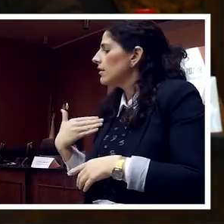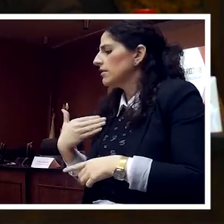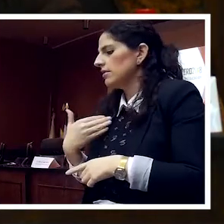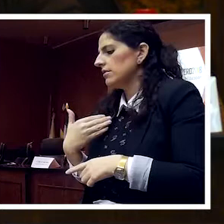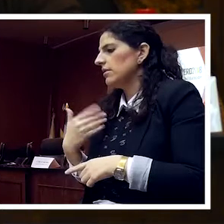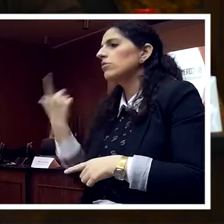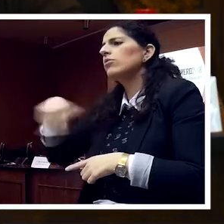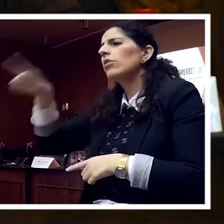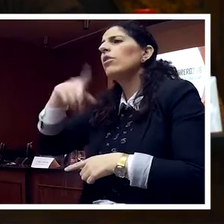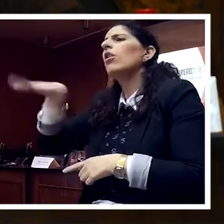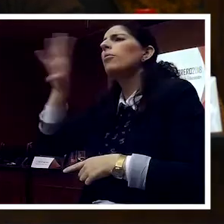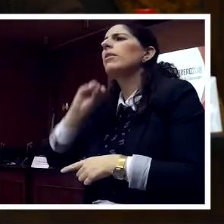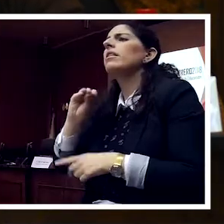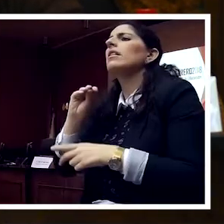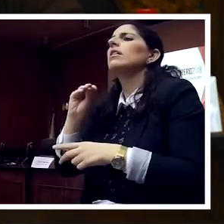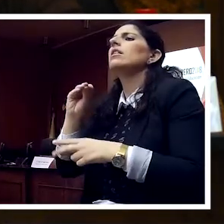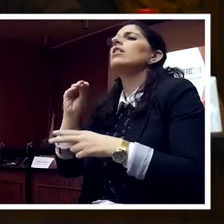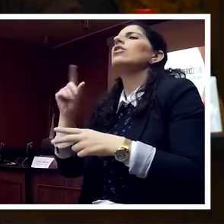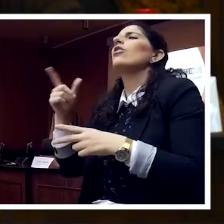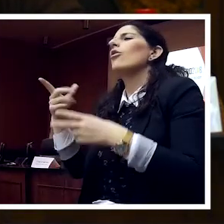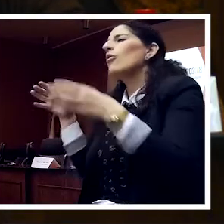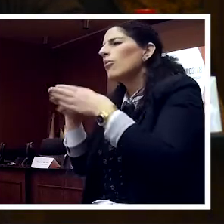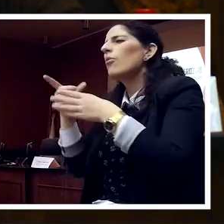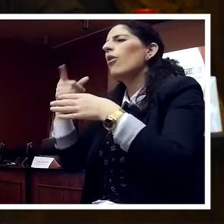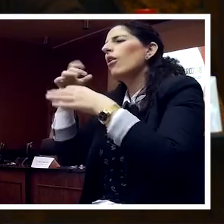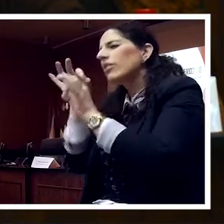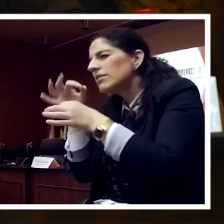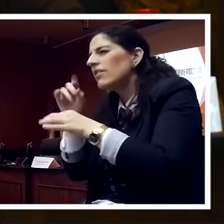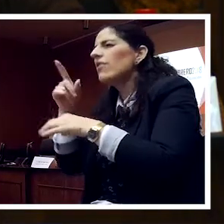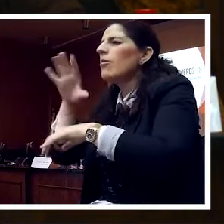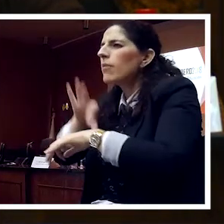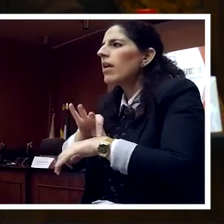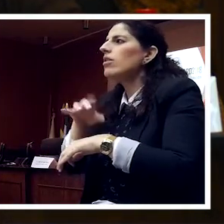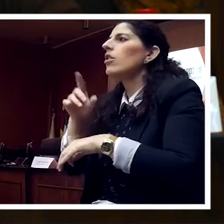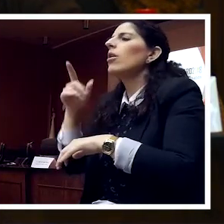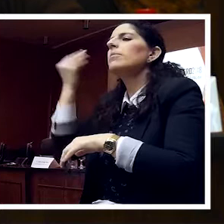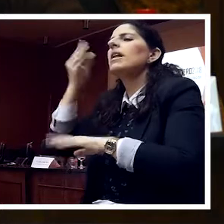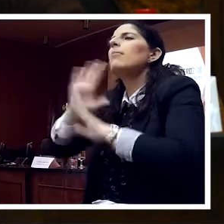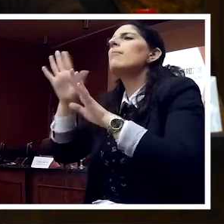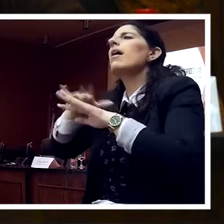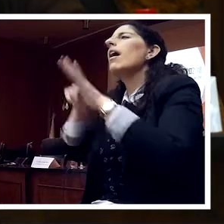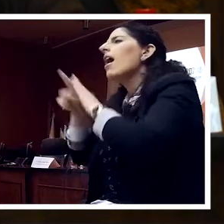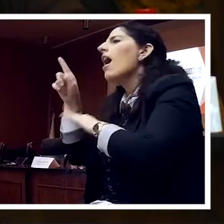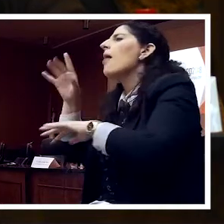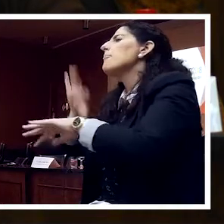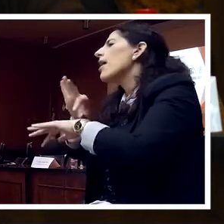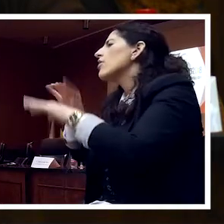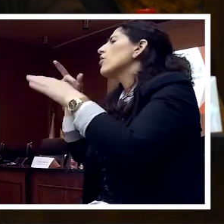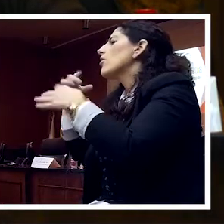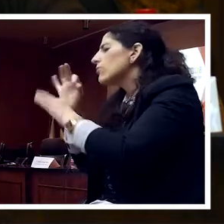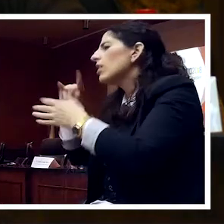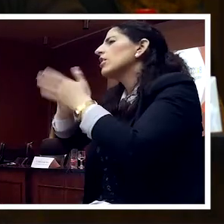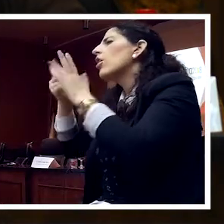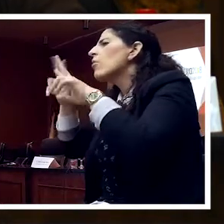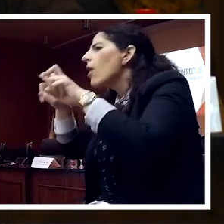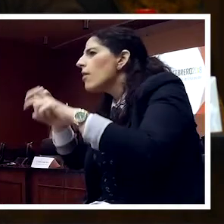que comprendan que las sociedades científicas no están solamente para la ciencia, para la formación en nuevas